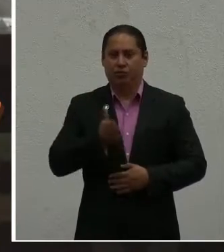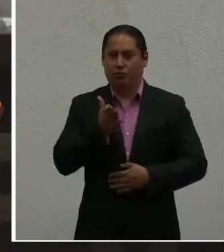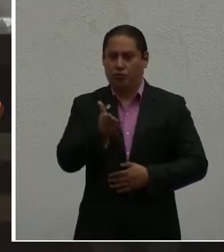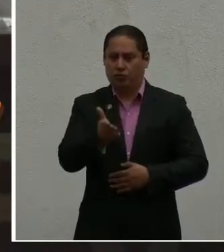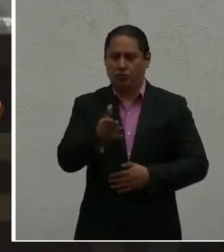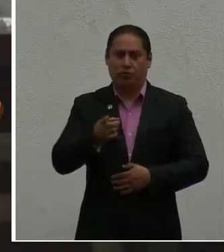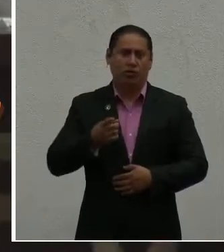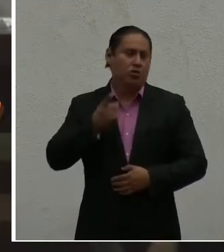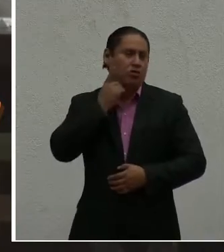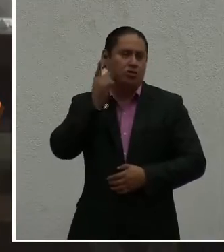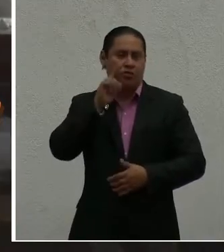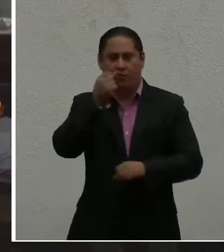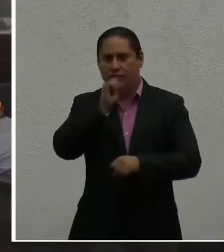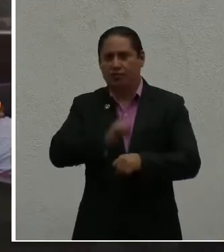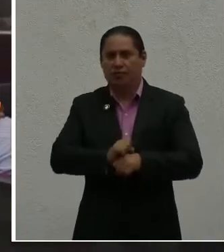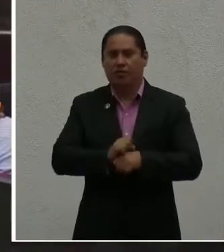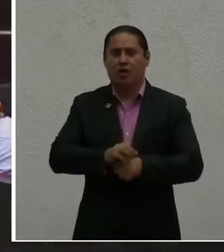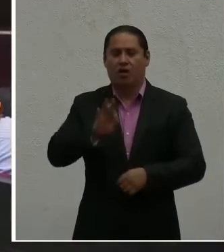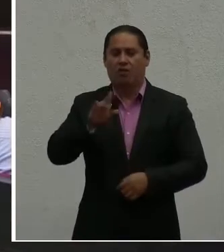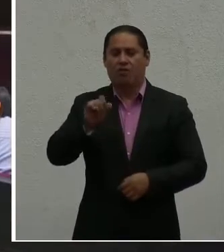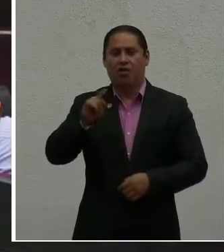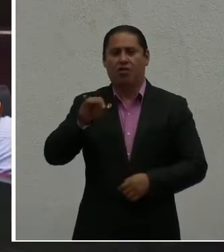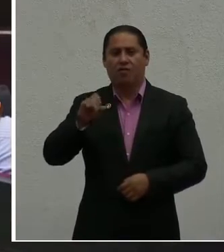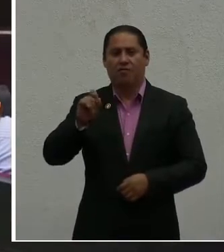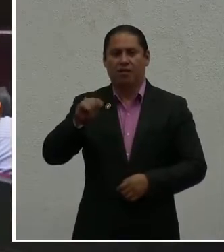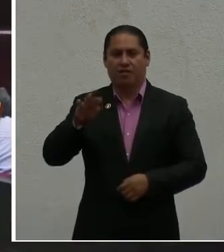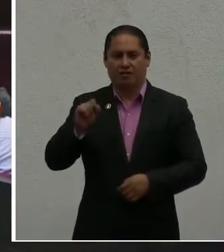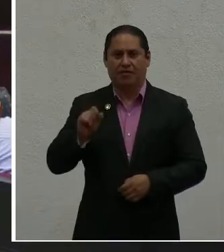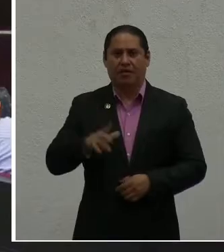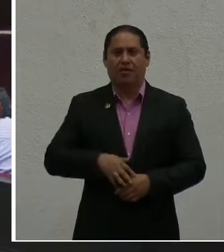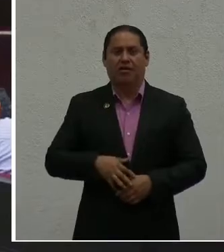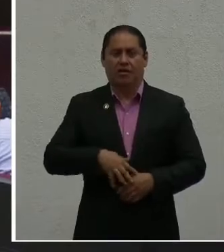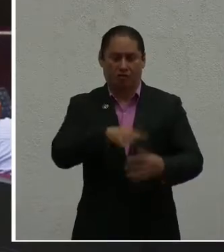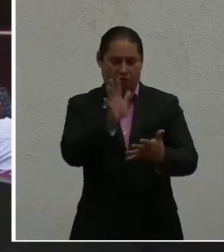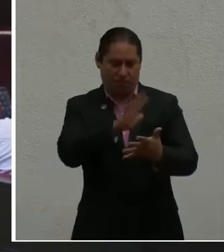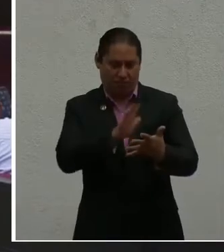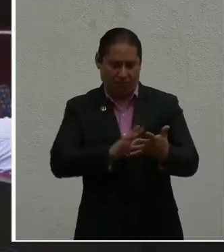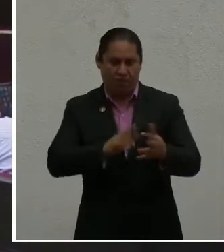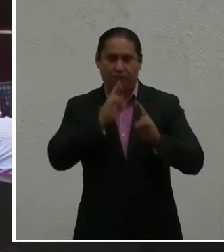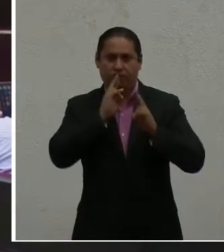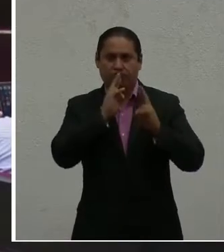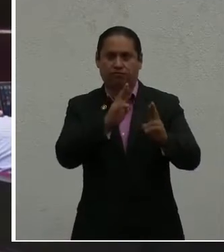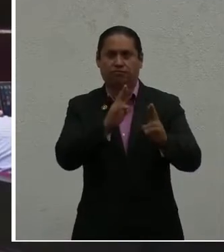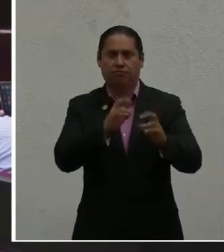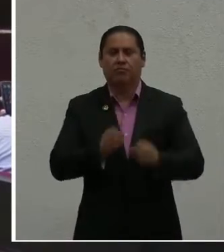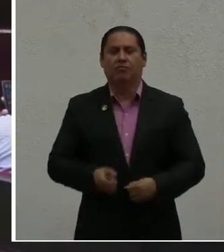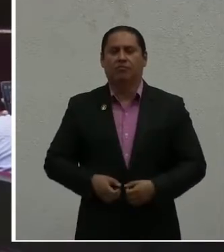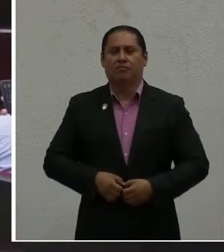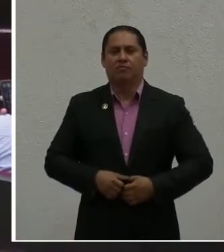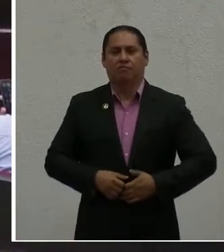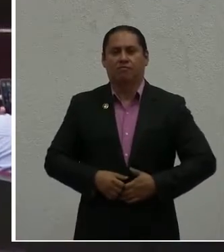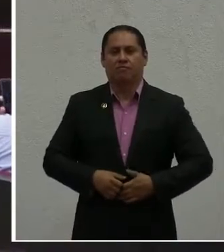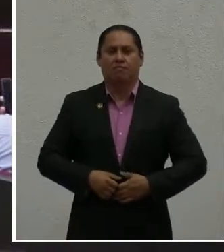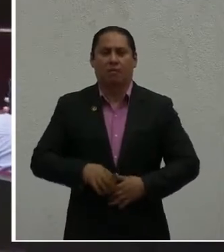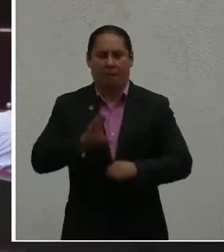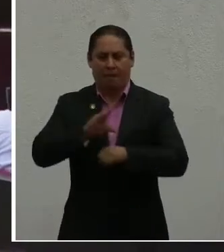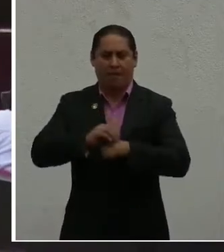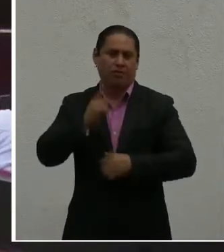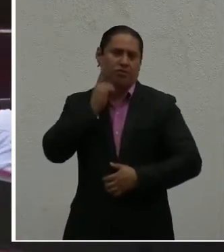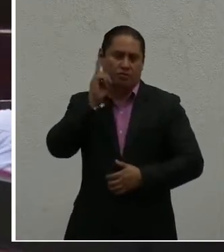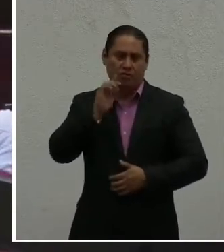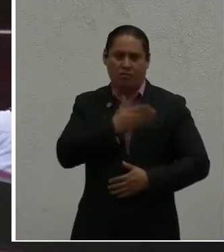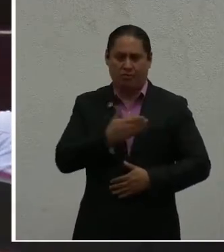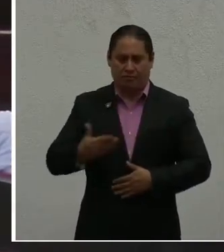Flor de María Esponde Torres de lectura los puntos resolutivos del dictamen. Con su venia, diputada presidenta. Las